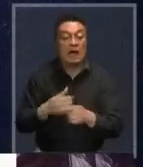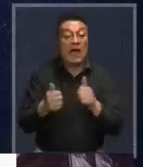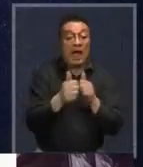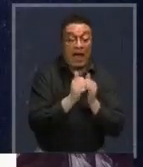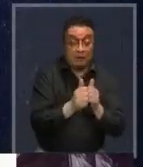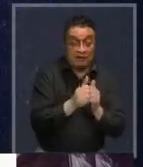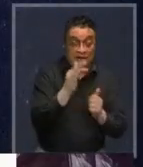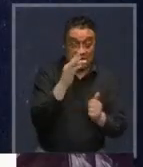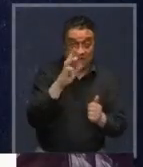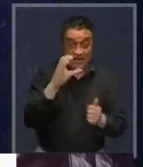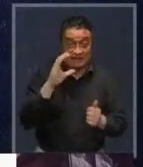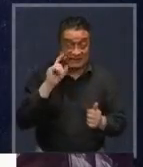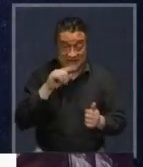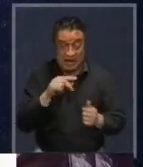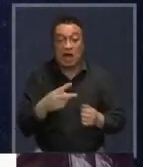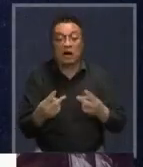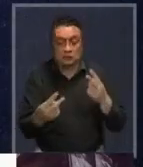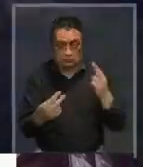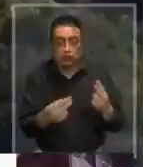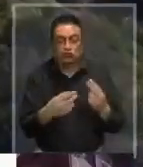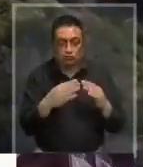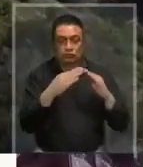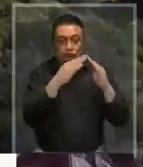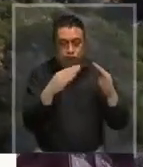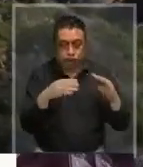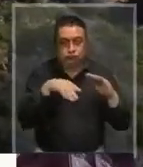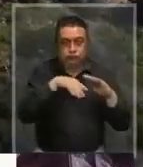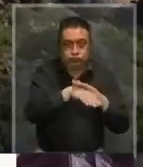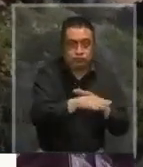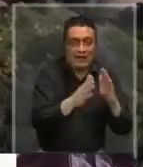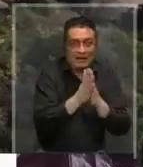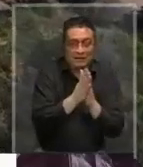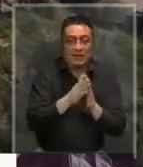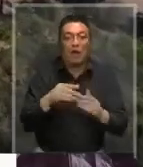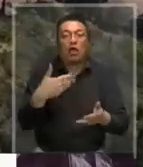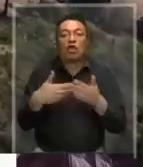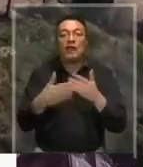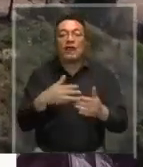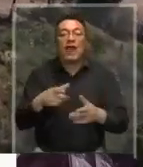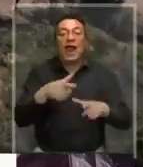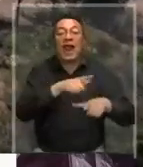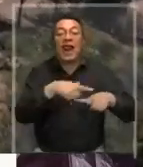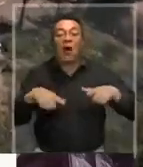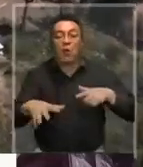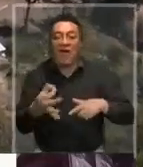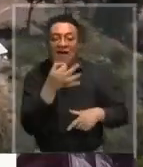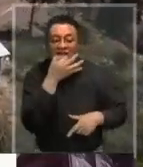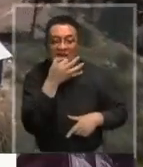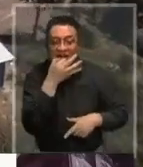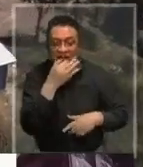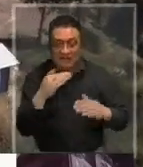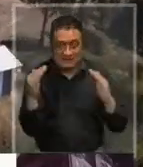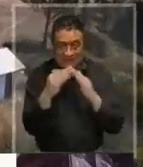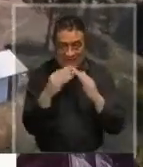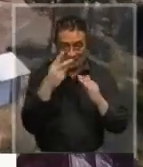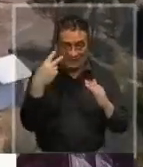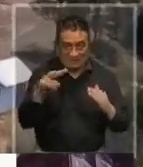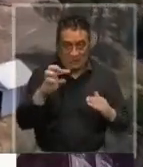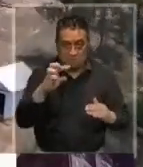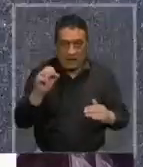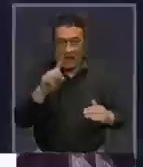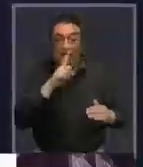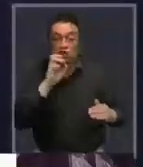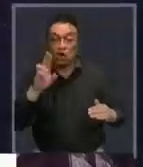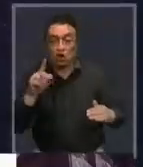Francisca estaban en el refugio que tiene la iglesia en Laguna Verde en la cabaña del pastor cuando este hombre les